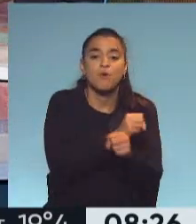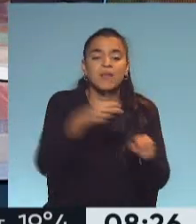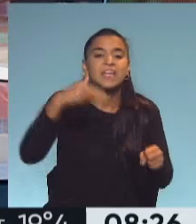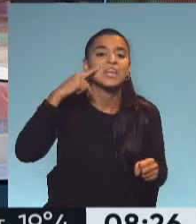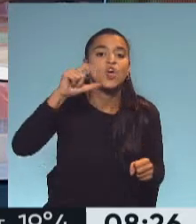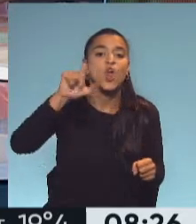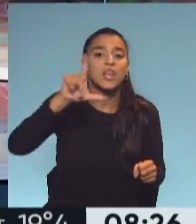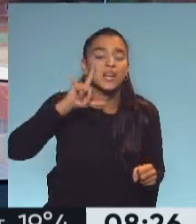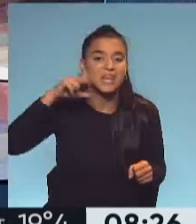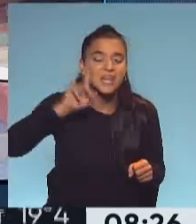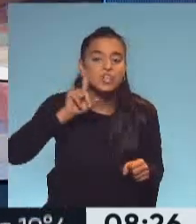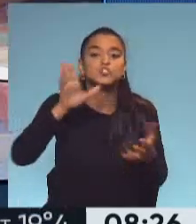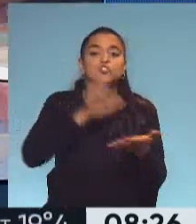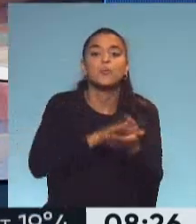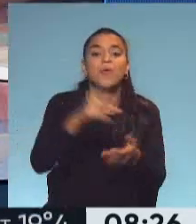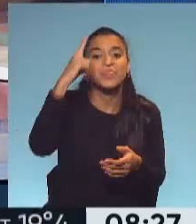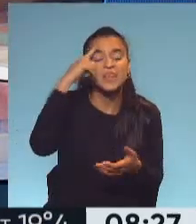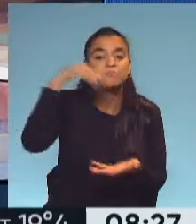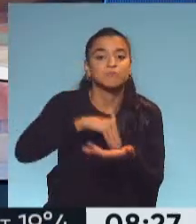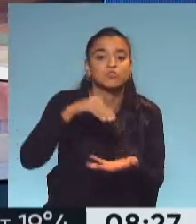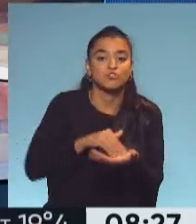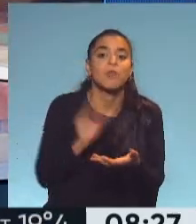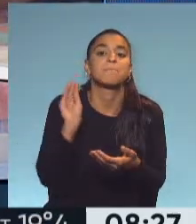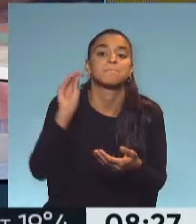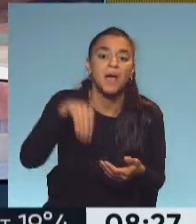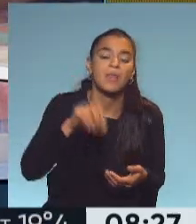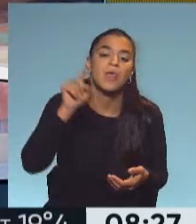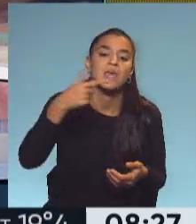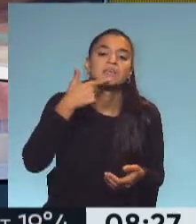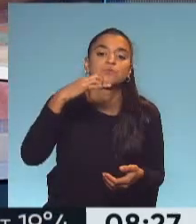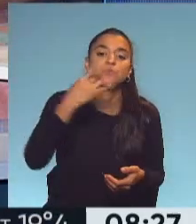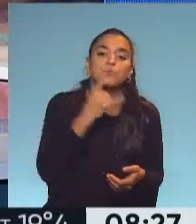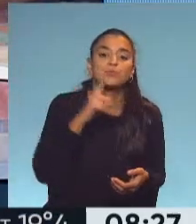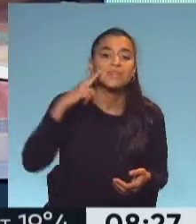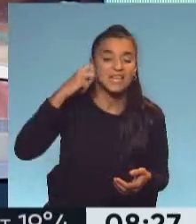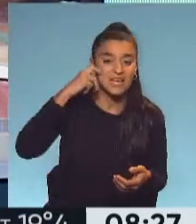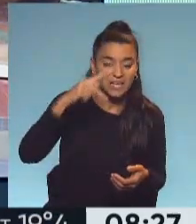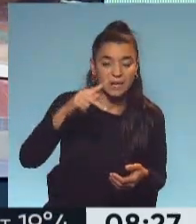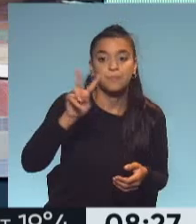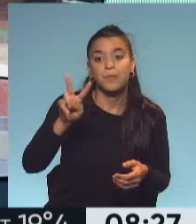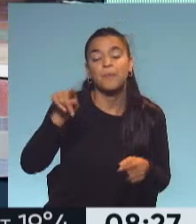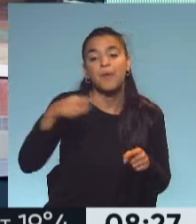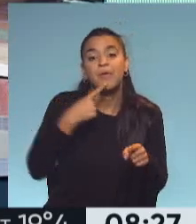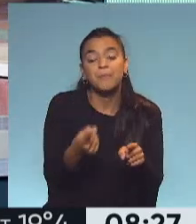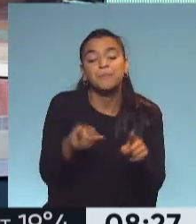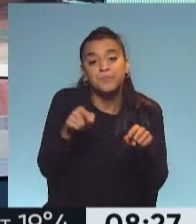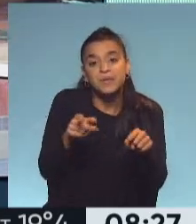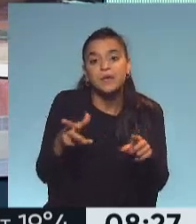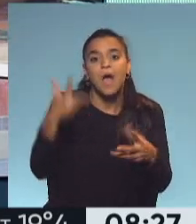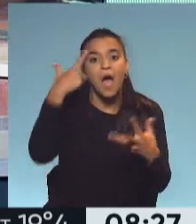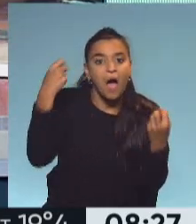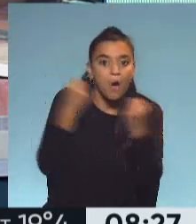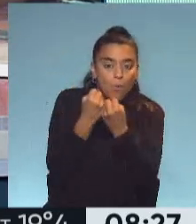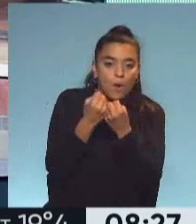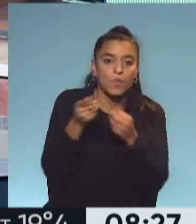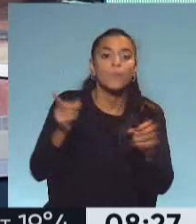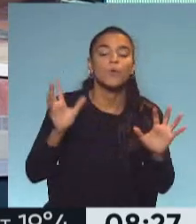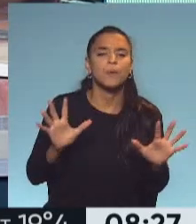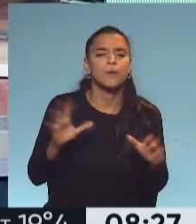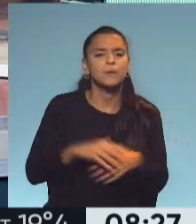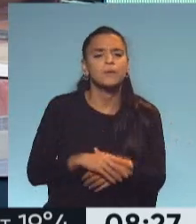Nicolini, respecto a unos 10 millones más de dosis de la Sputnik V para nuestro país en el marco justamente de los convenios sanitarios. Bueno, a ver.